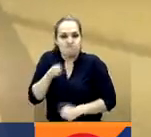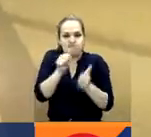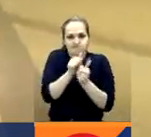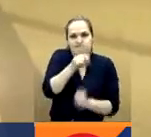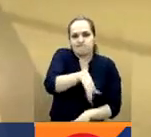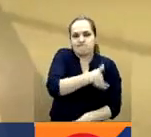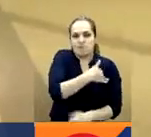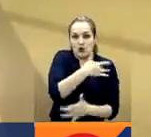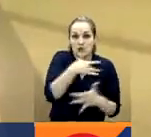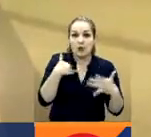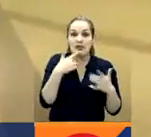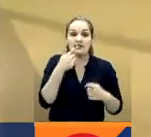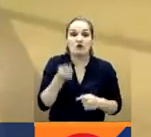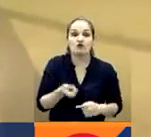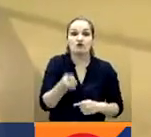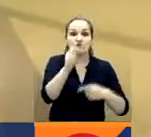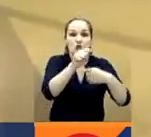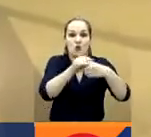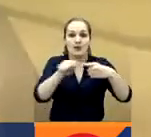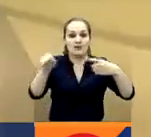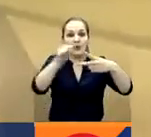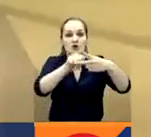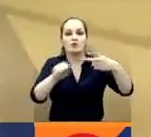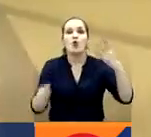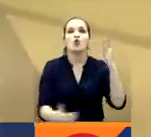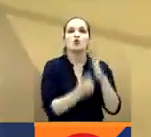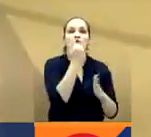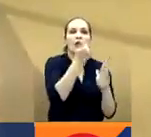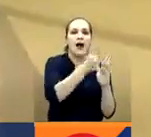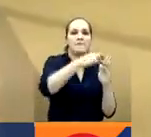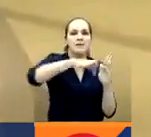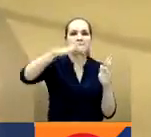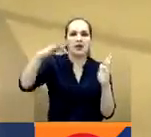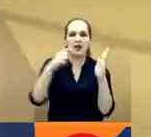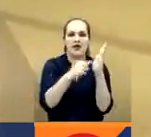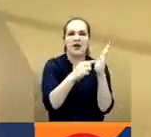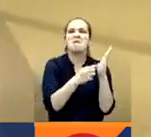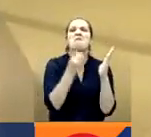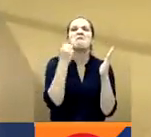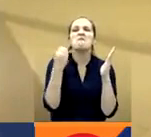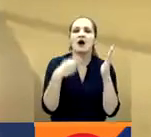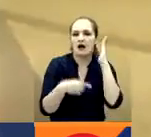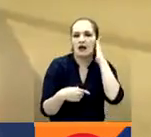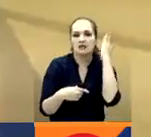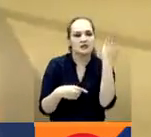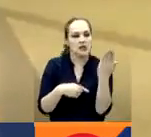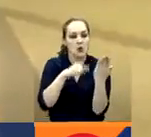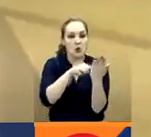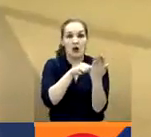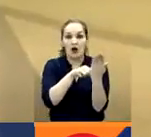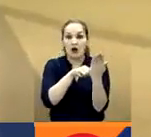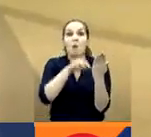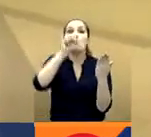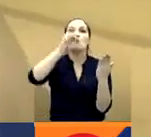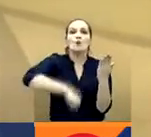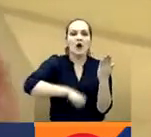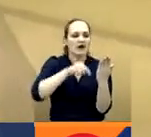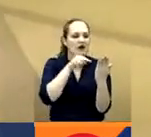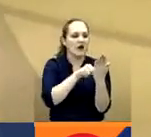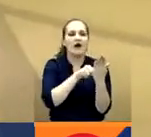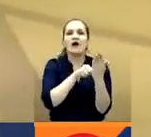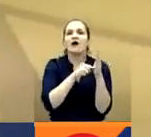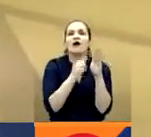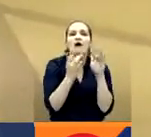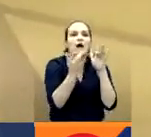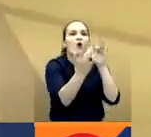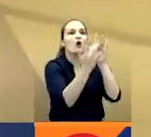se hará el lanzamiento de una nueva aplicación que permitirá que a través de un teléfono inteligente cada colombiano pueda tener contacto